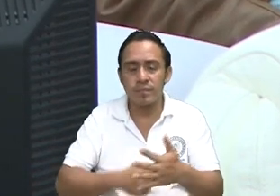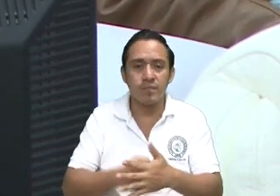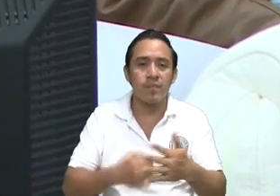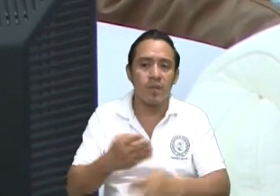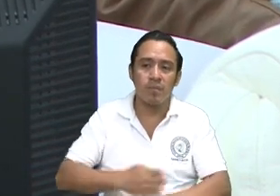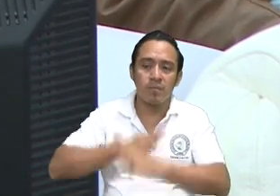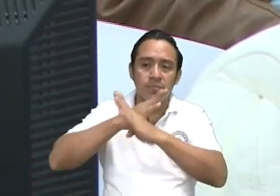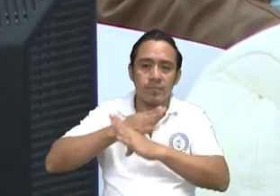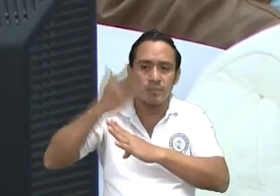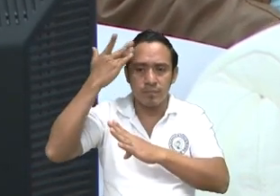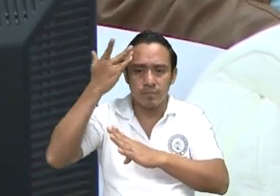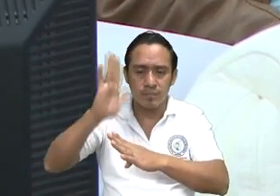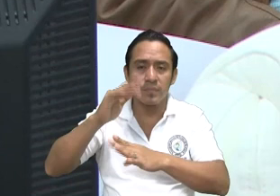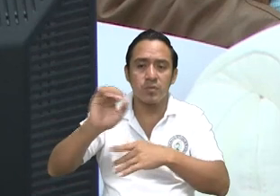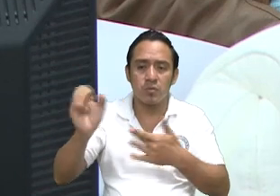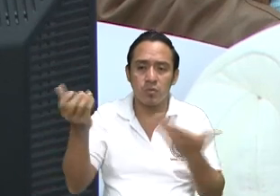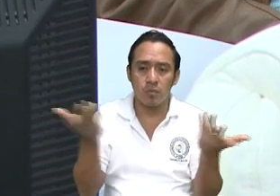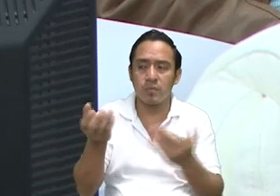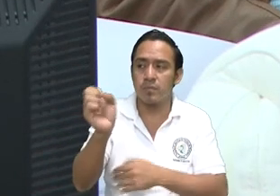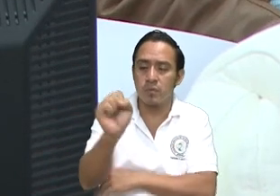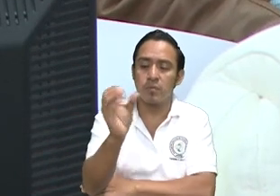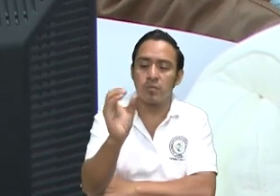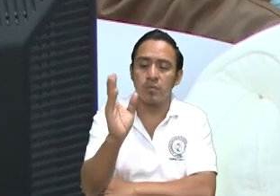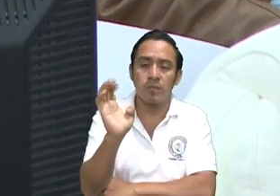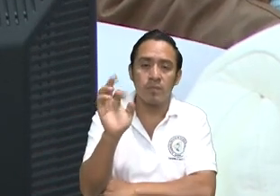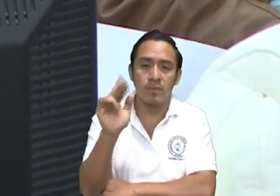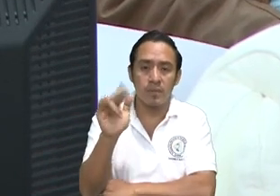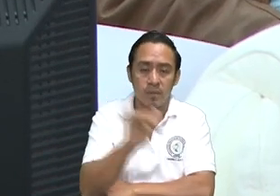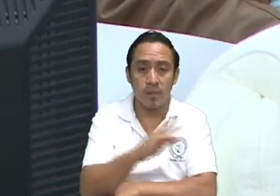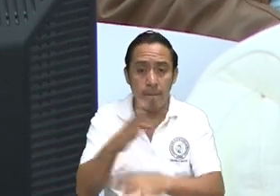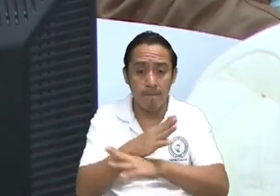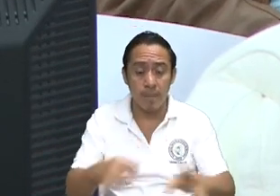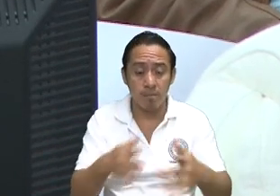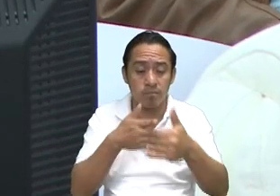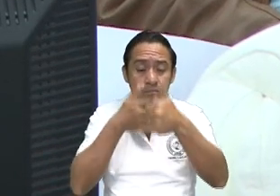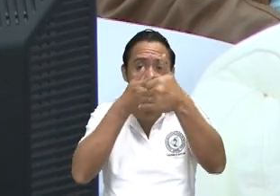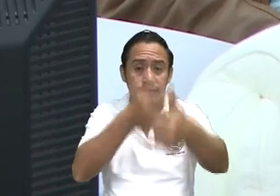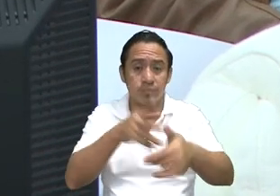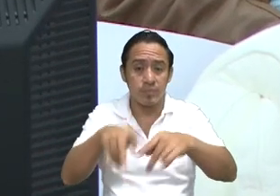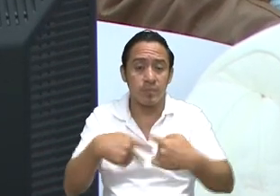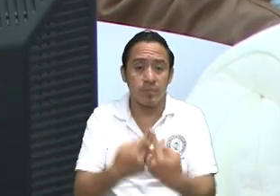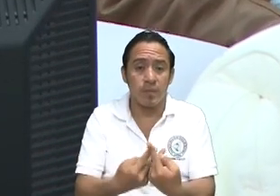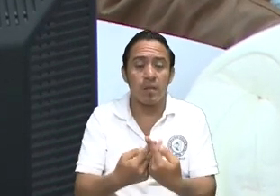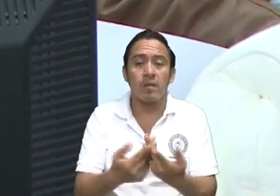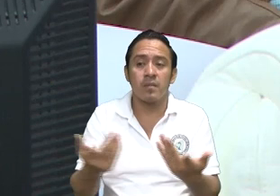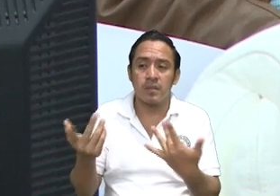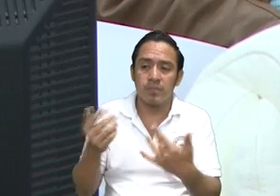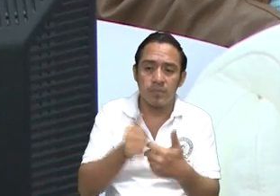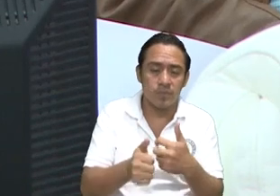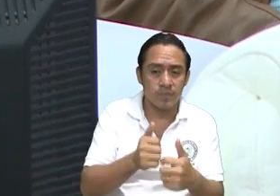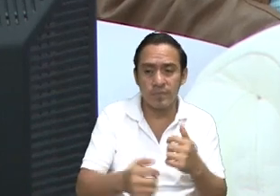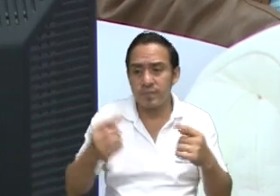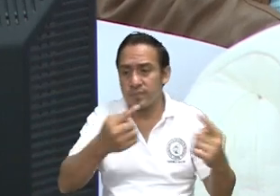defendiendo con sabiduría la soberanía y la paz, dirigiendo y conduciendo a su pueblo en medio de